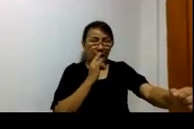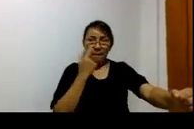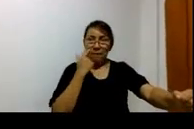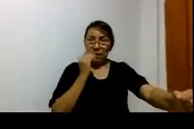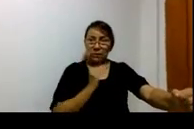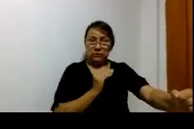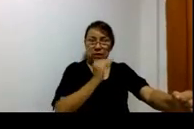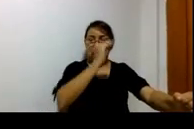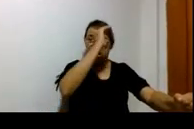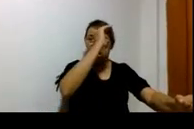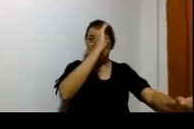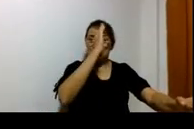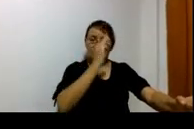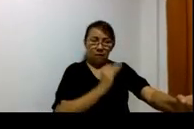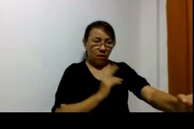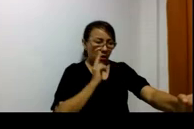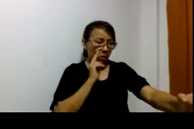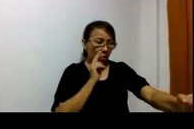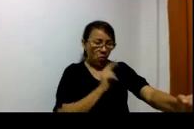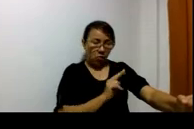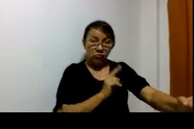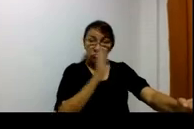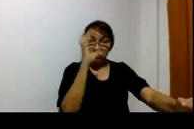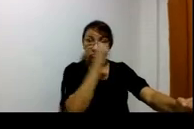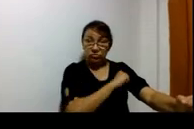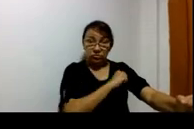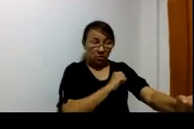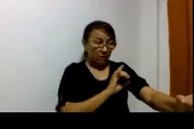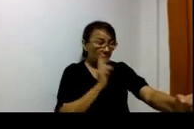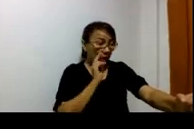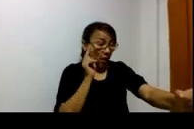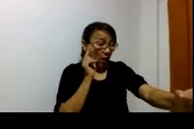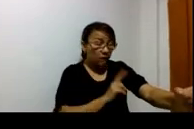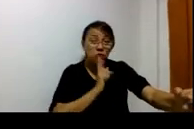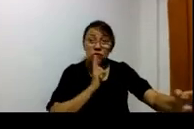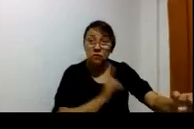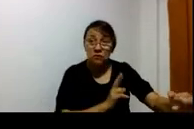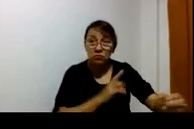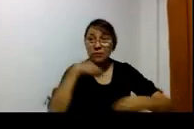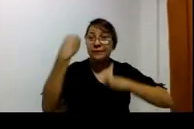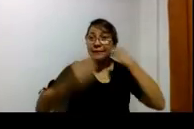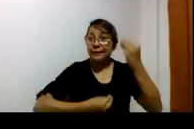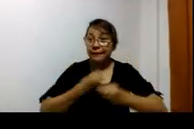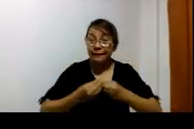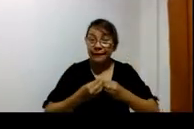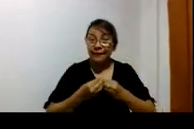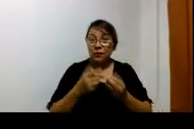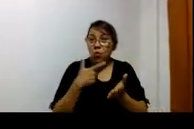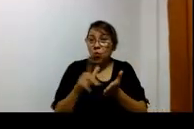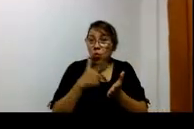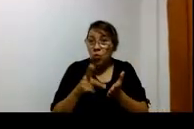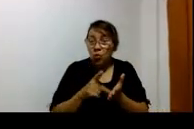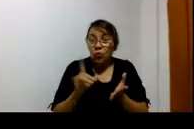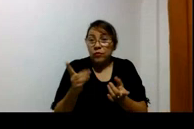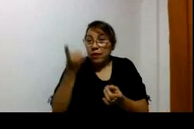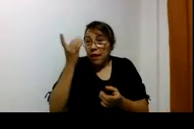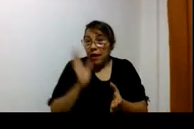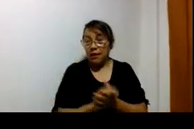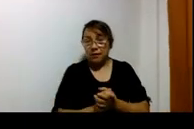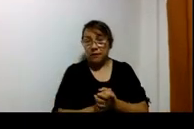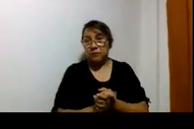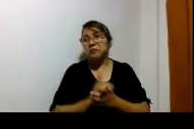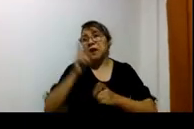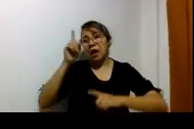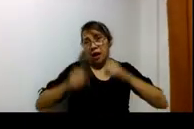muy bueno saberlo tomar, pero es importante también actuar ante el resultado. En algunas ocasiones se tienen tensiómetros